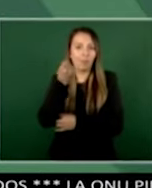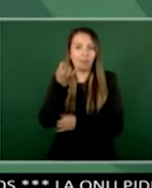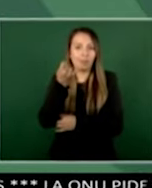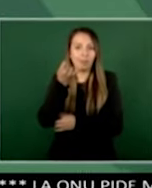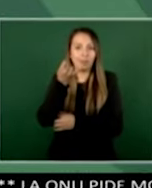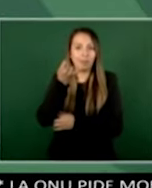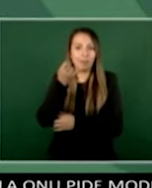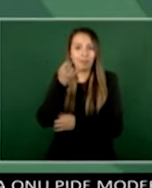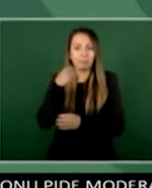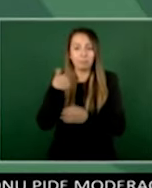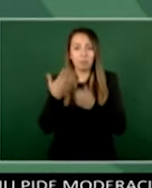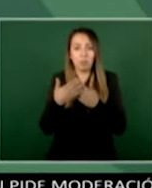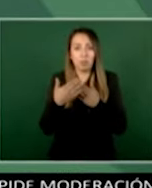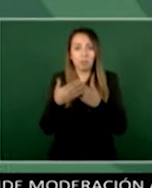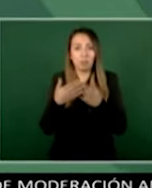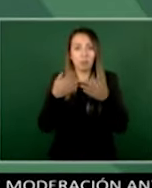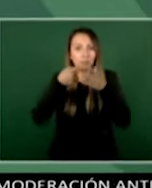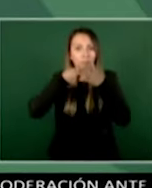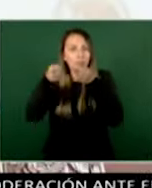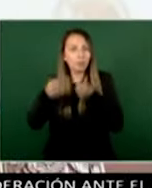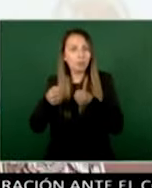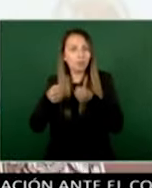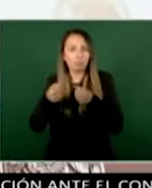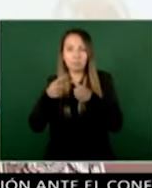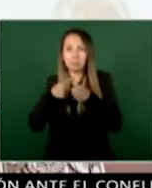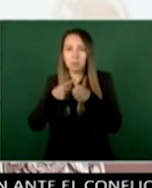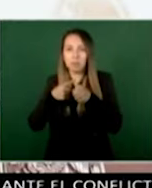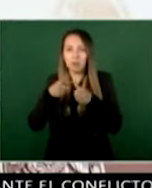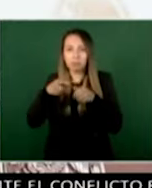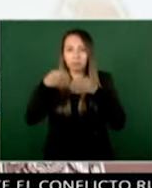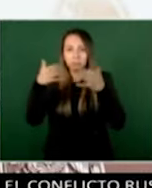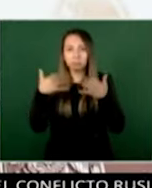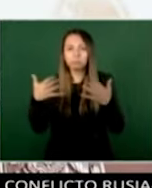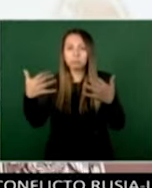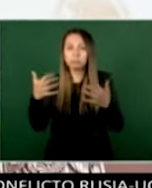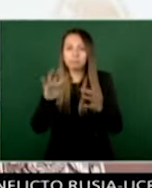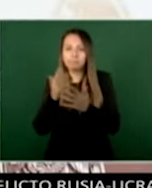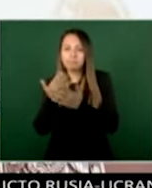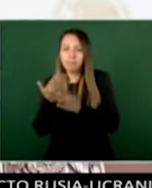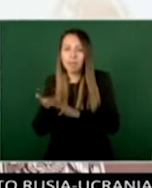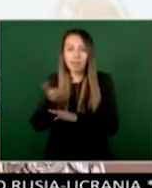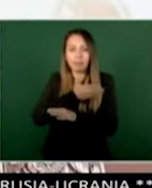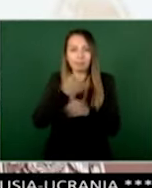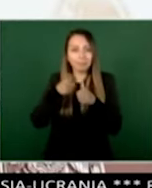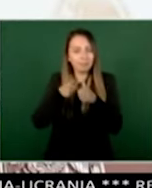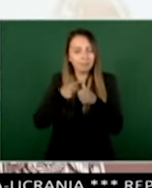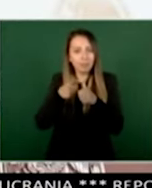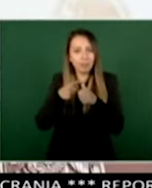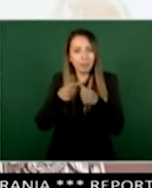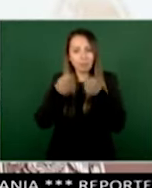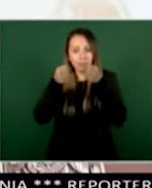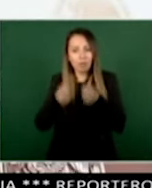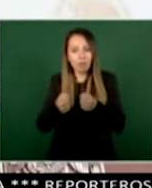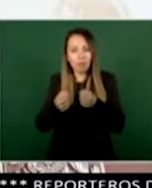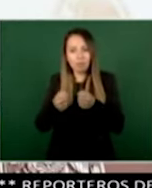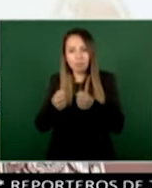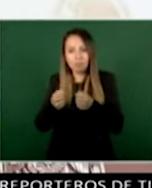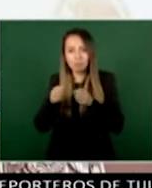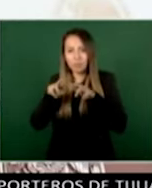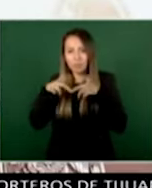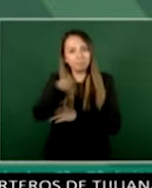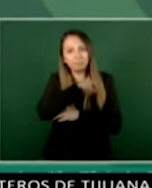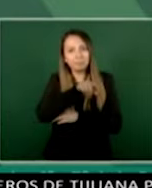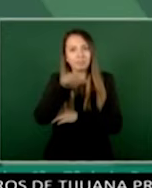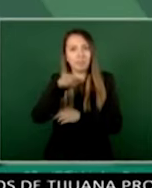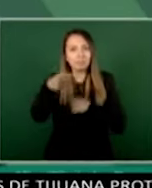sensatez, algunos comentaristas considerados por el presidente como adversarios, incluso los mismos